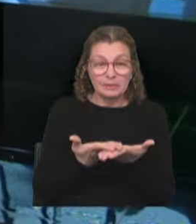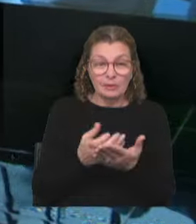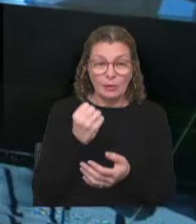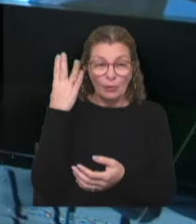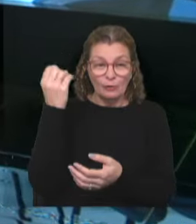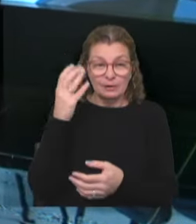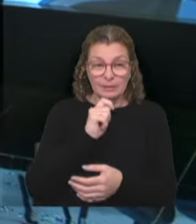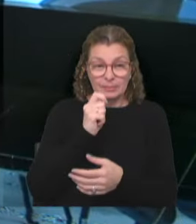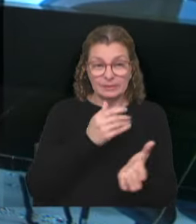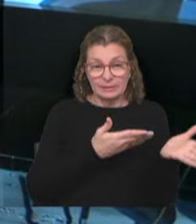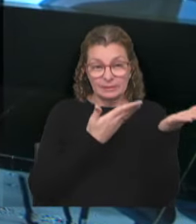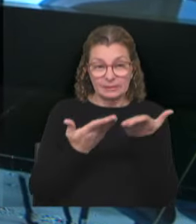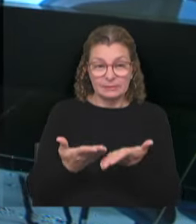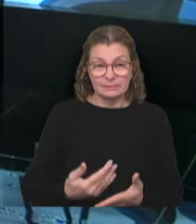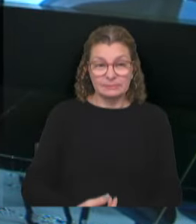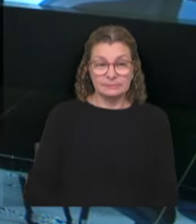Conferencia de hoy. Adelante, Juan.